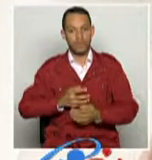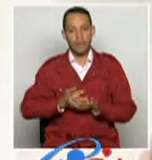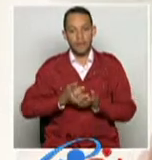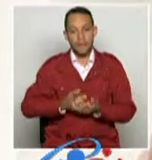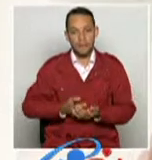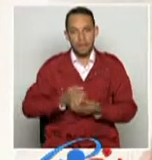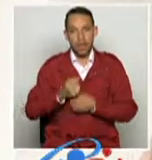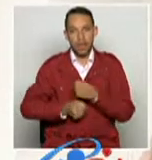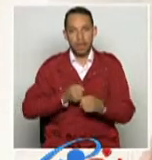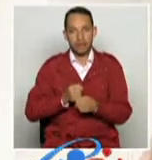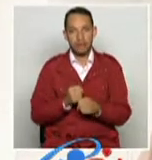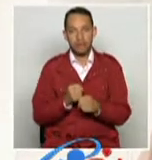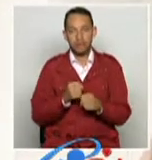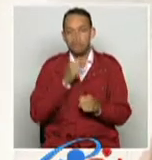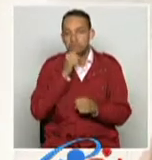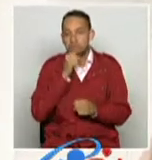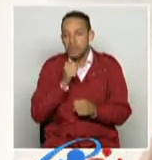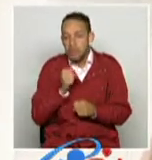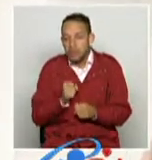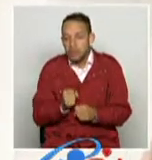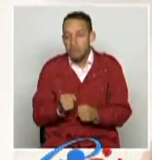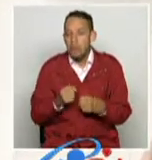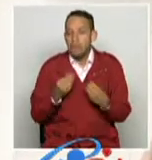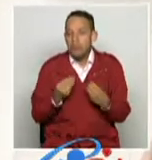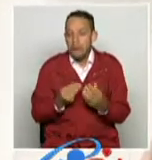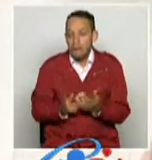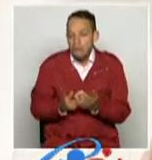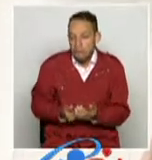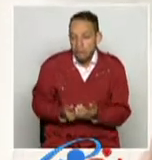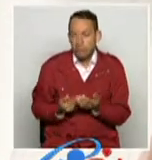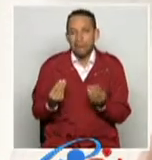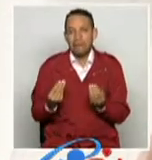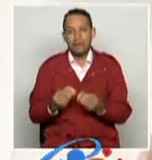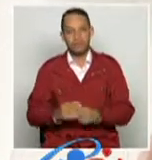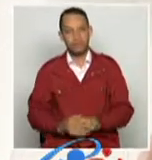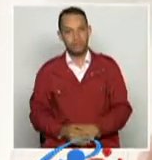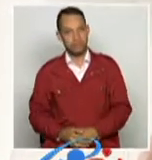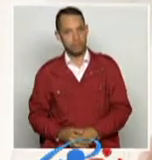pesarse? Que a estas alturas ya tan vieja que para qué me pesaba.